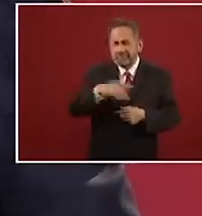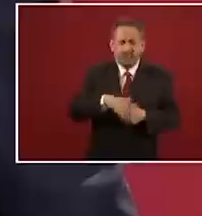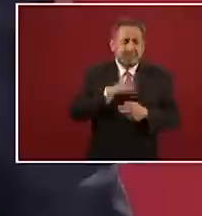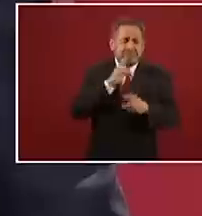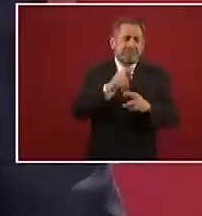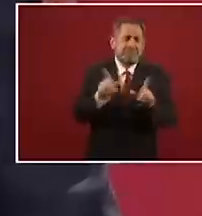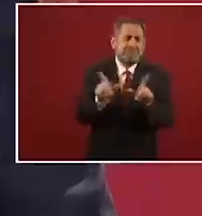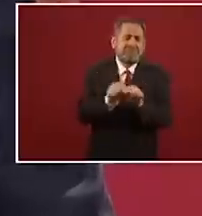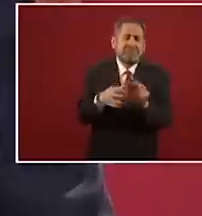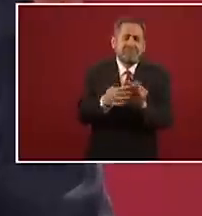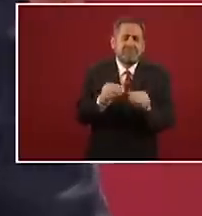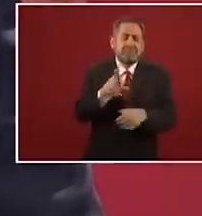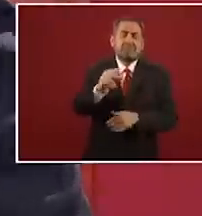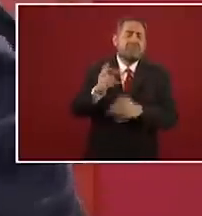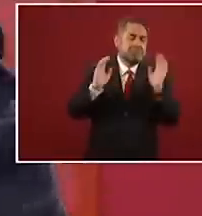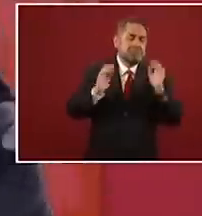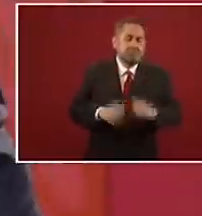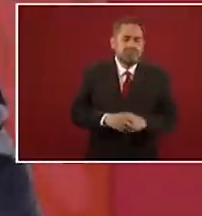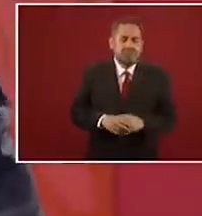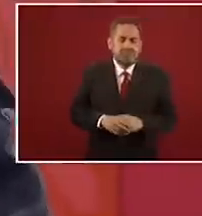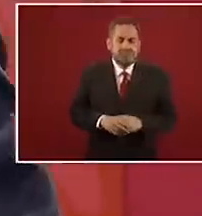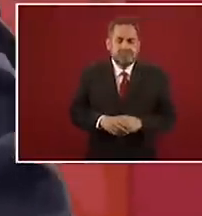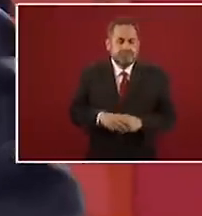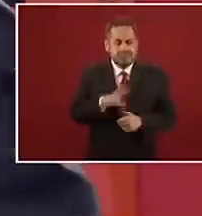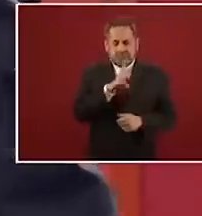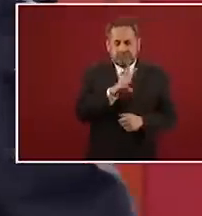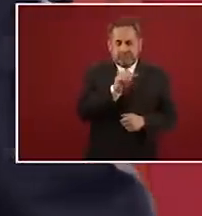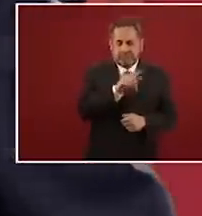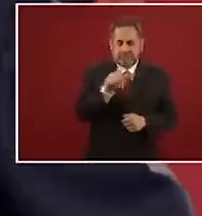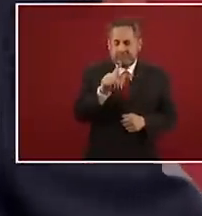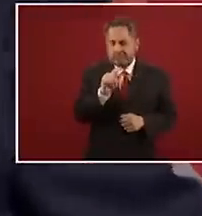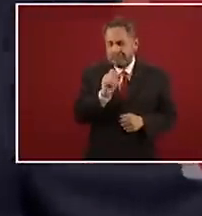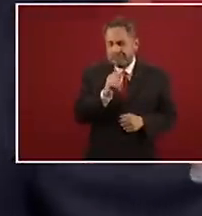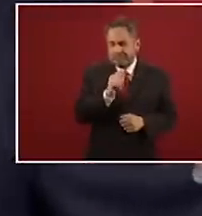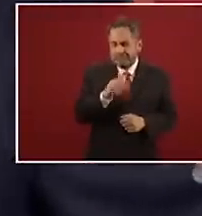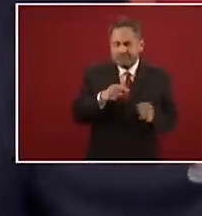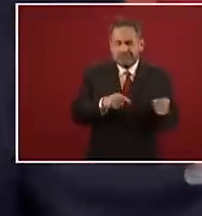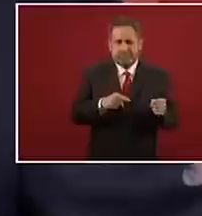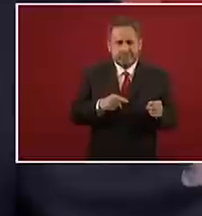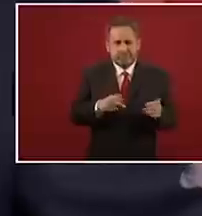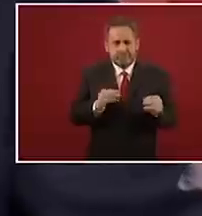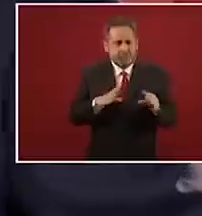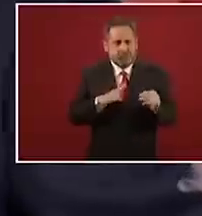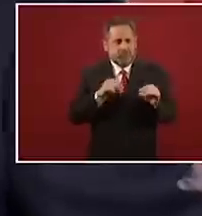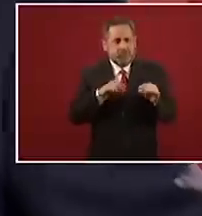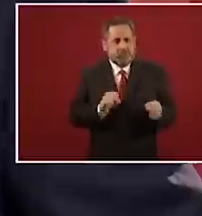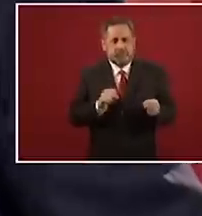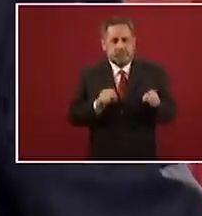contesto? Pues que el Wall Street Journal no es